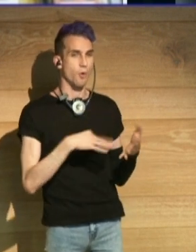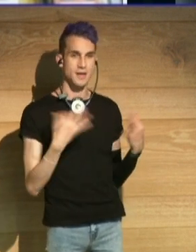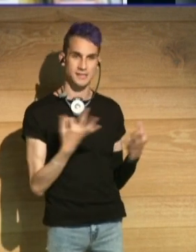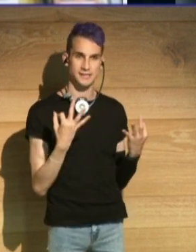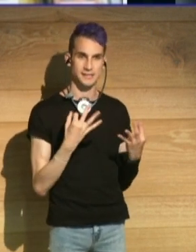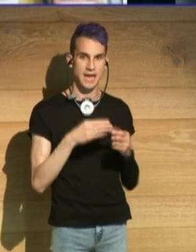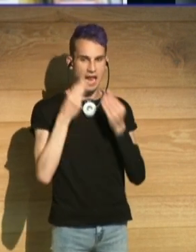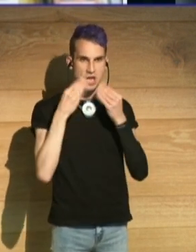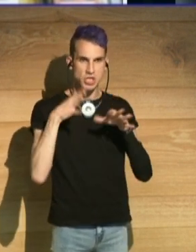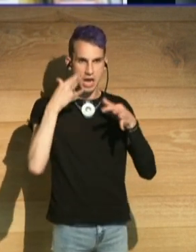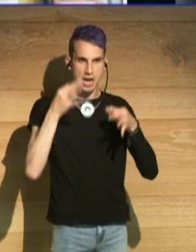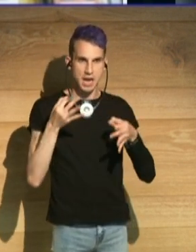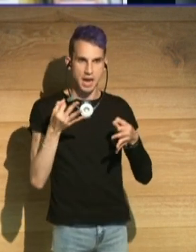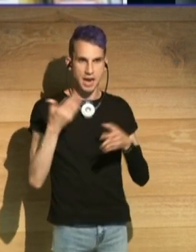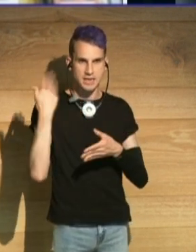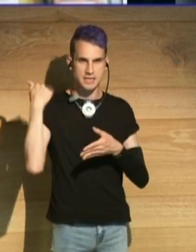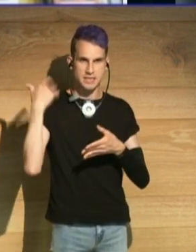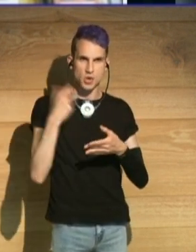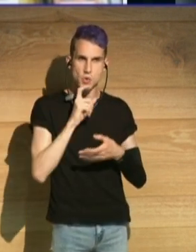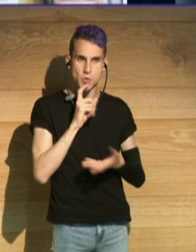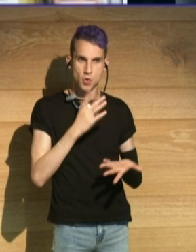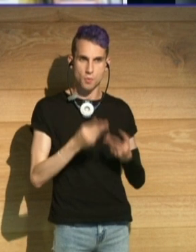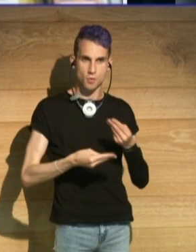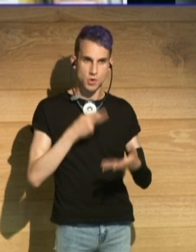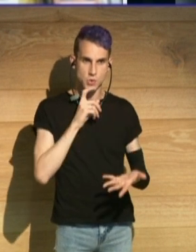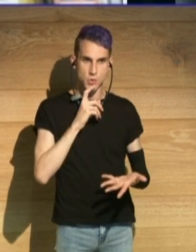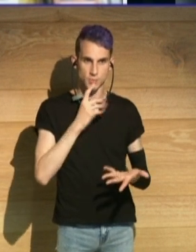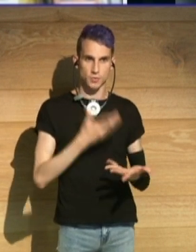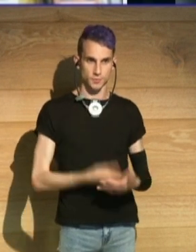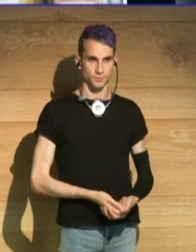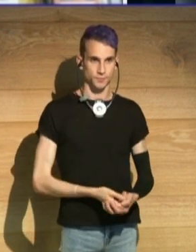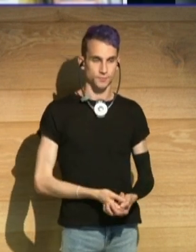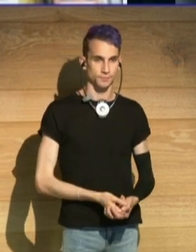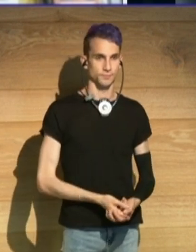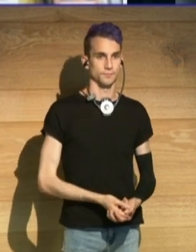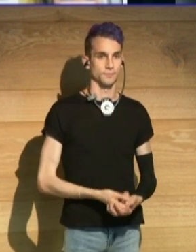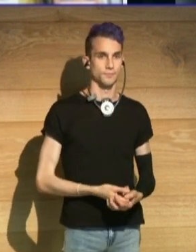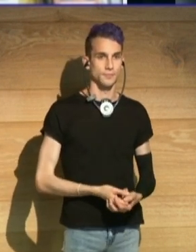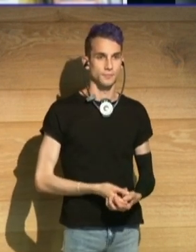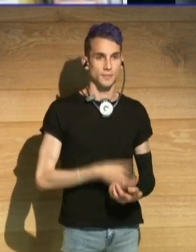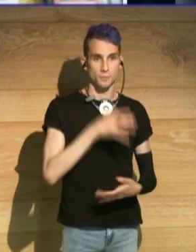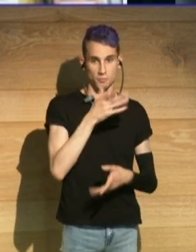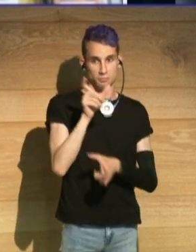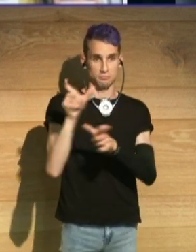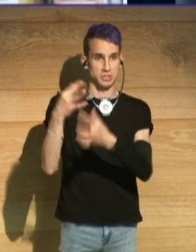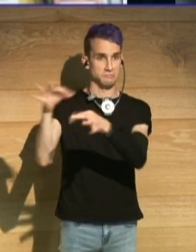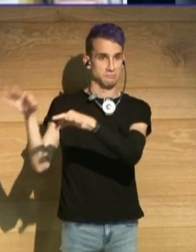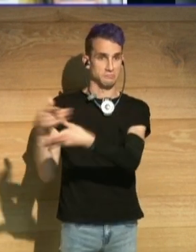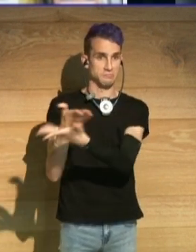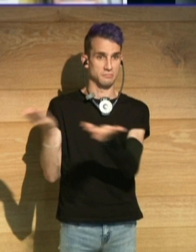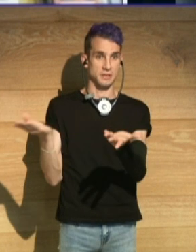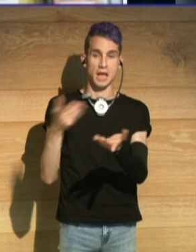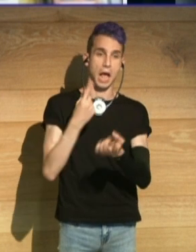verdad histórica, de la vida así como aconteció, así como se vivió por parte de una muchedumbre de personajes, algunos